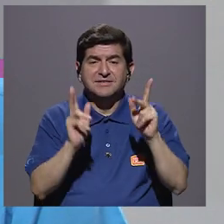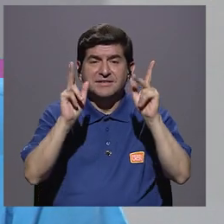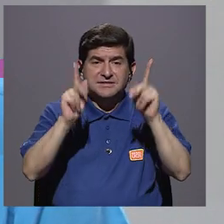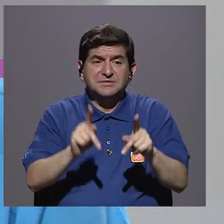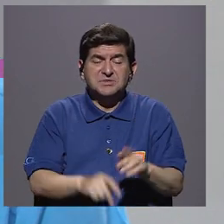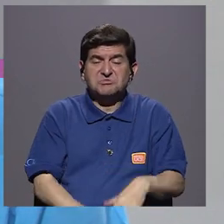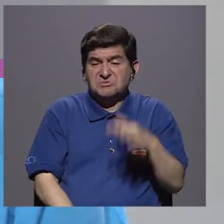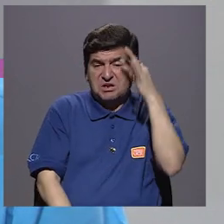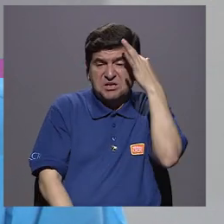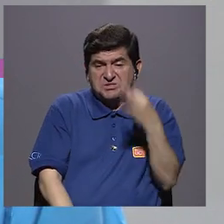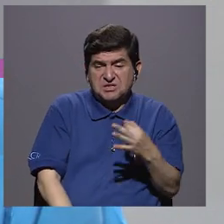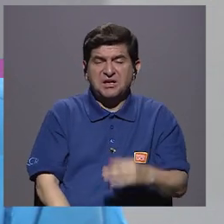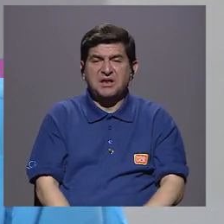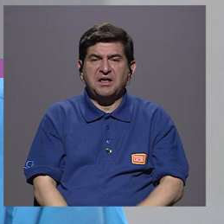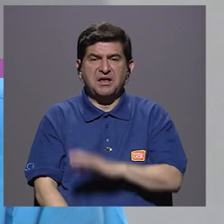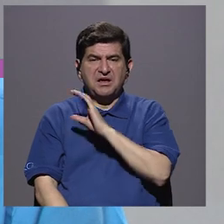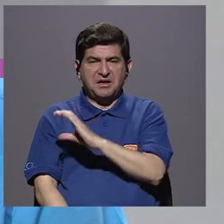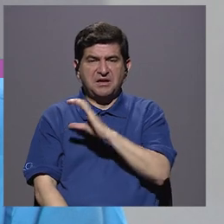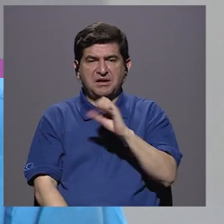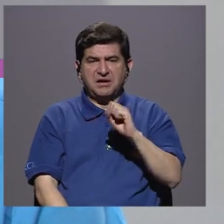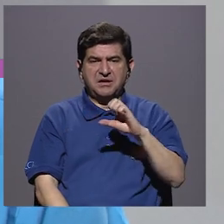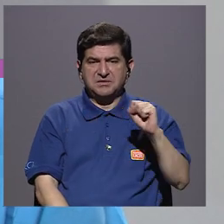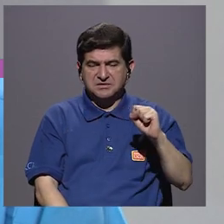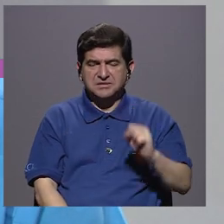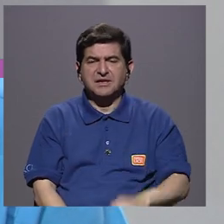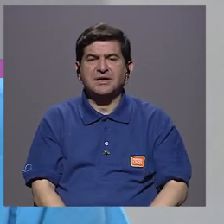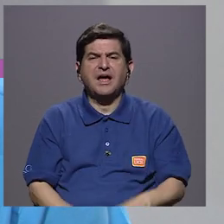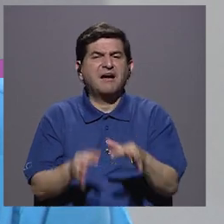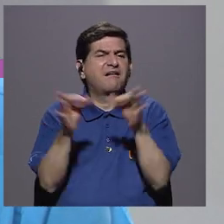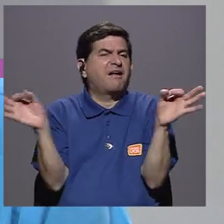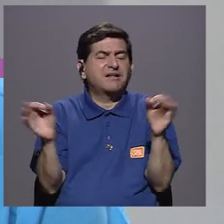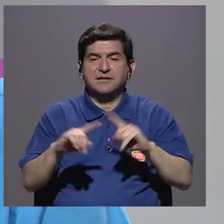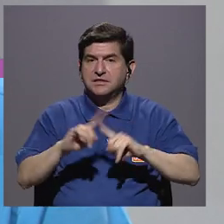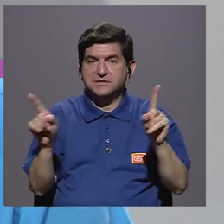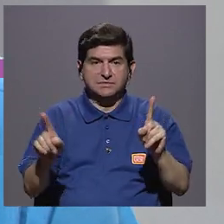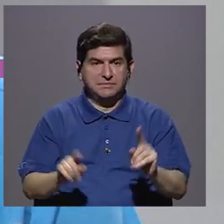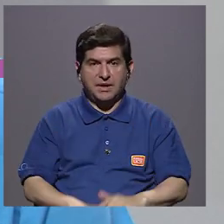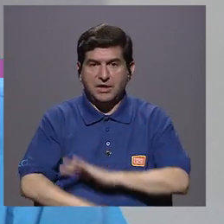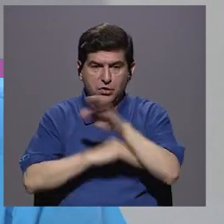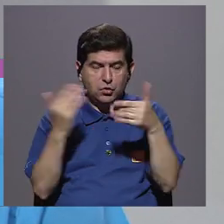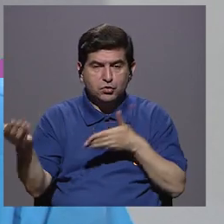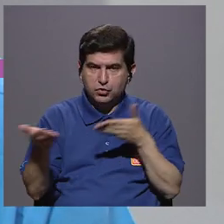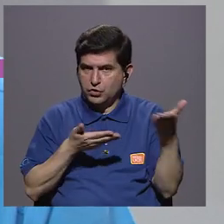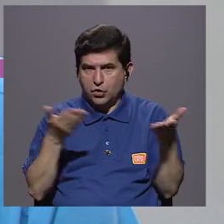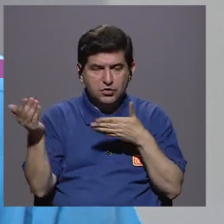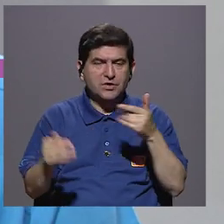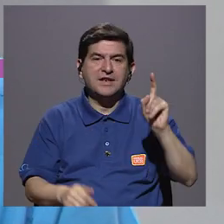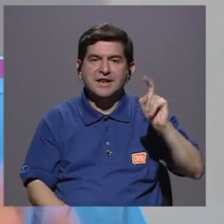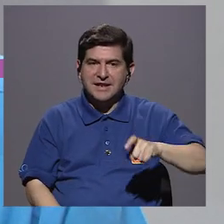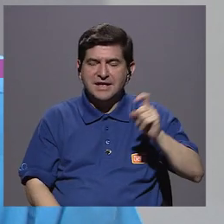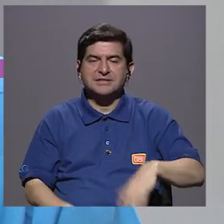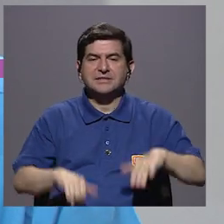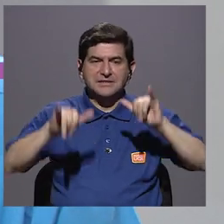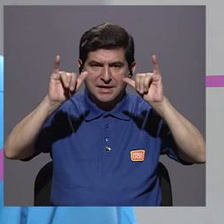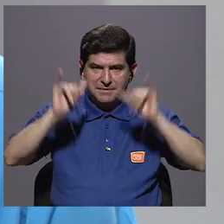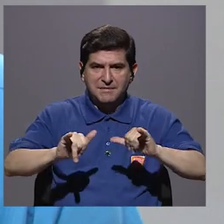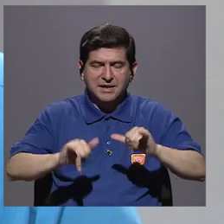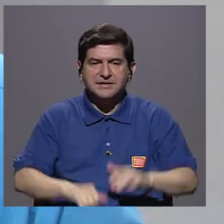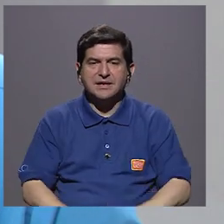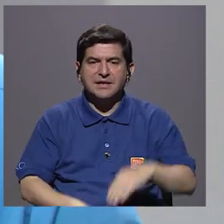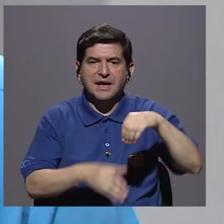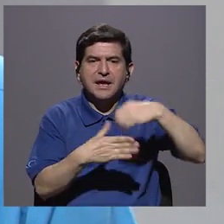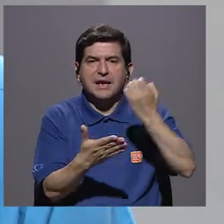hay personas que consideran que la caja es un servicio gratuito, pero la caja, como todo servicio, necesita sostenerse